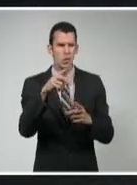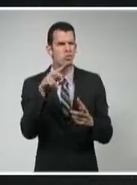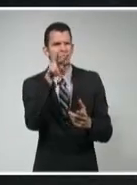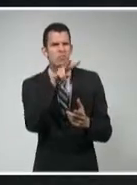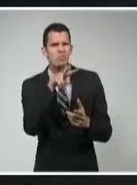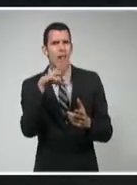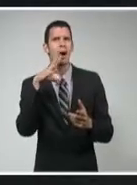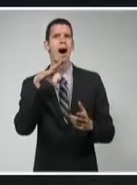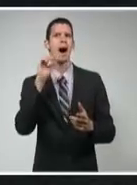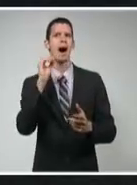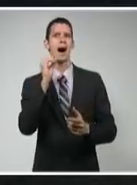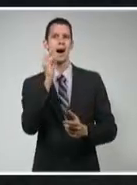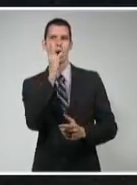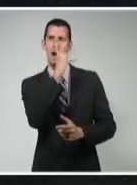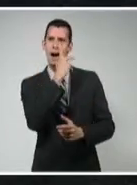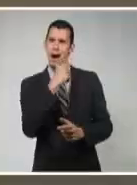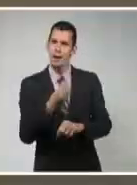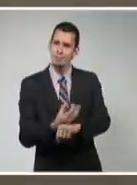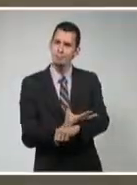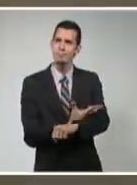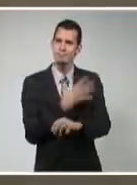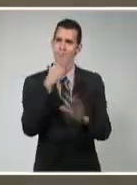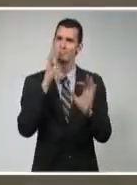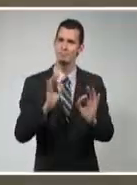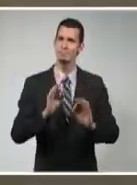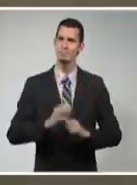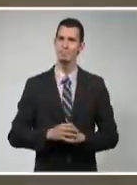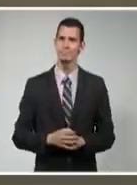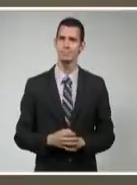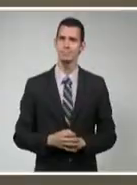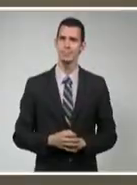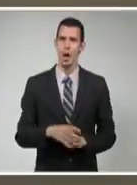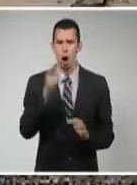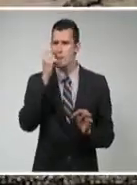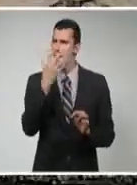un camino hacia la posteridad expresándose esencialmente desde el dibujo.